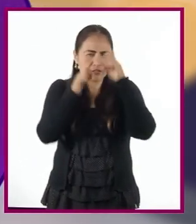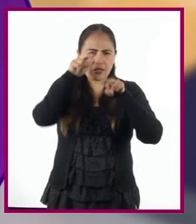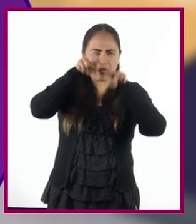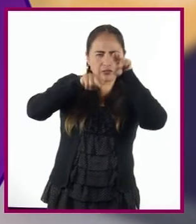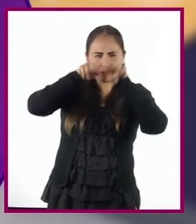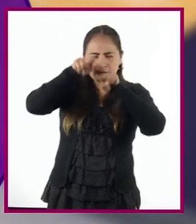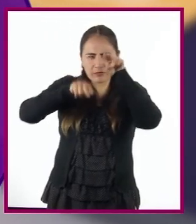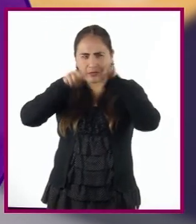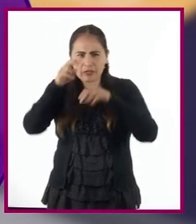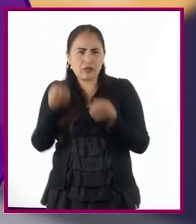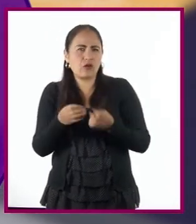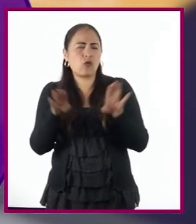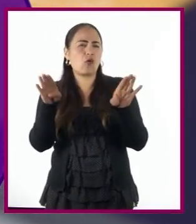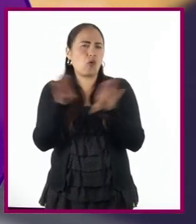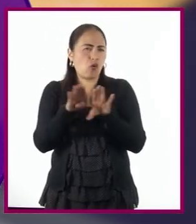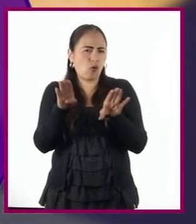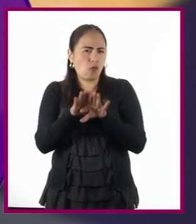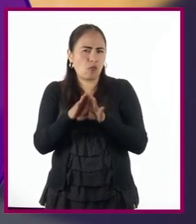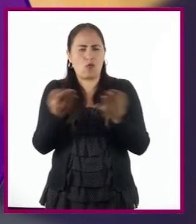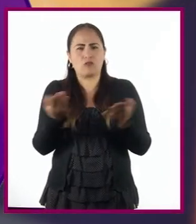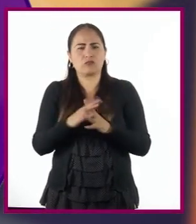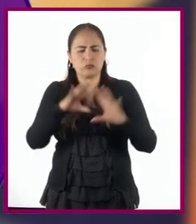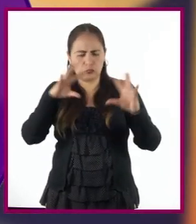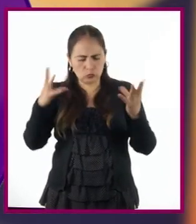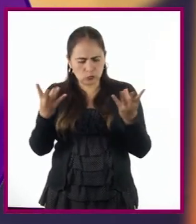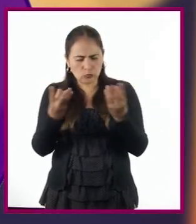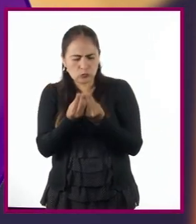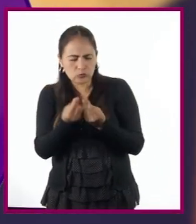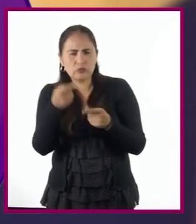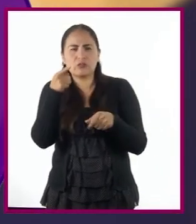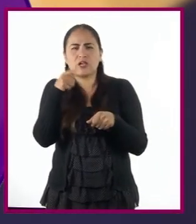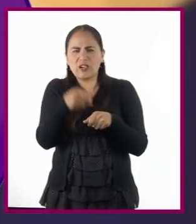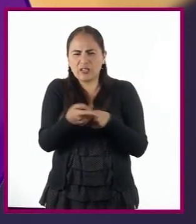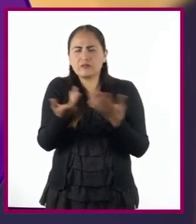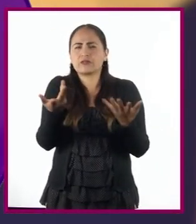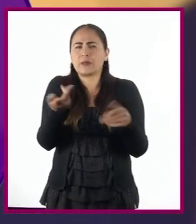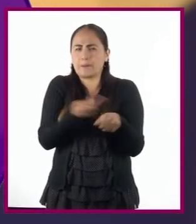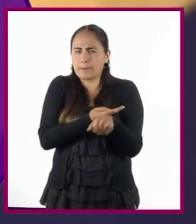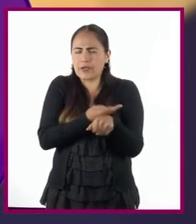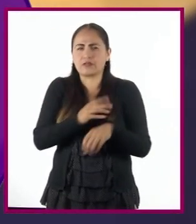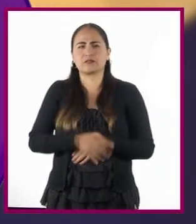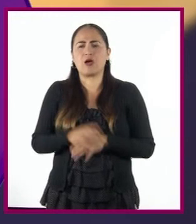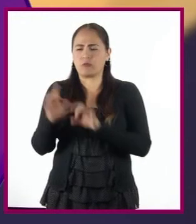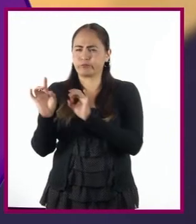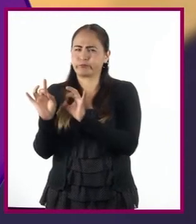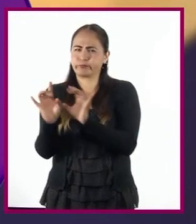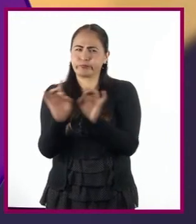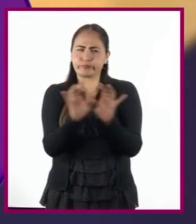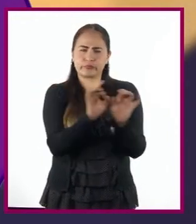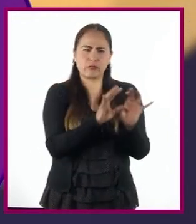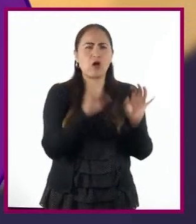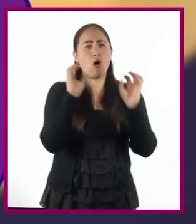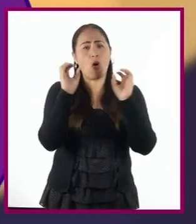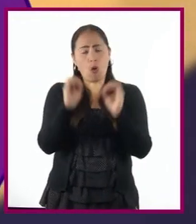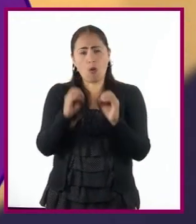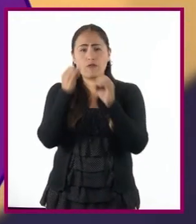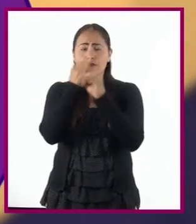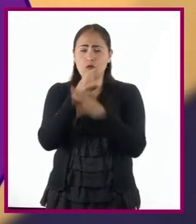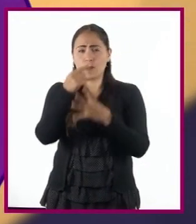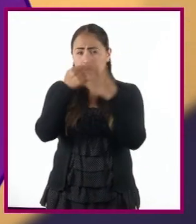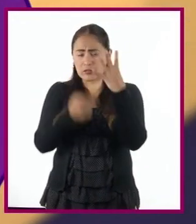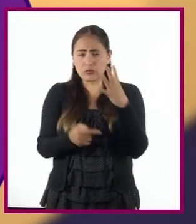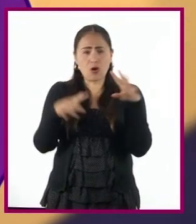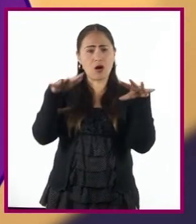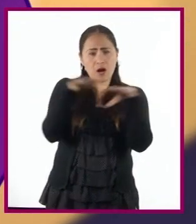para estudiar el comportamiento de un conjunto de datos, situaciones, fenómenos o información que cambia